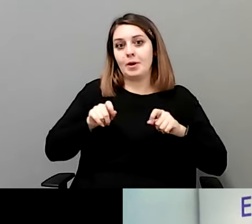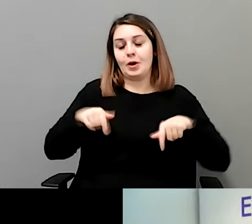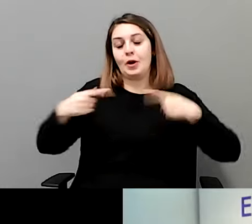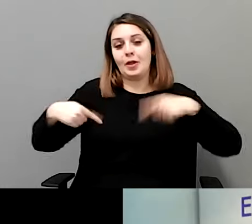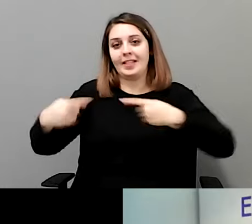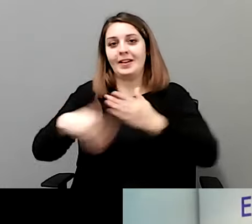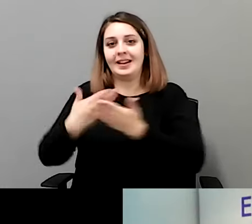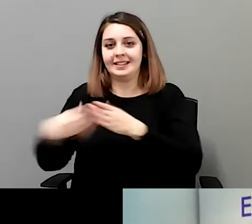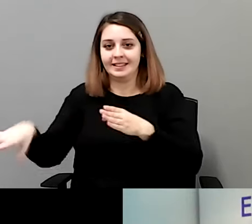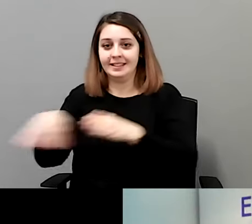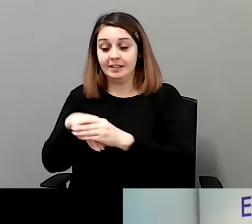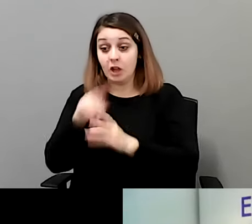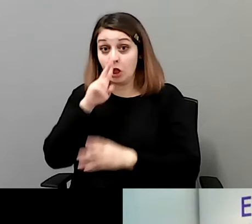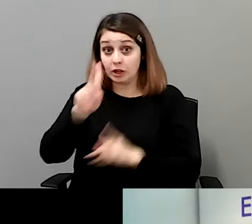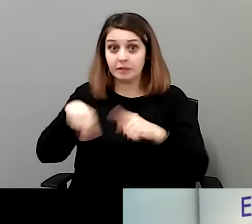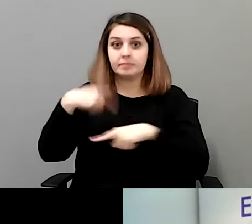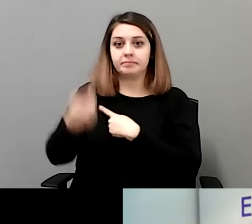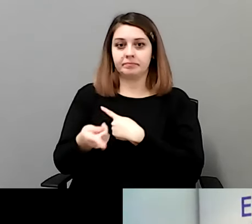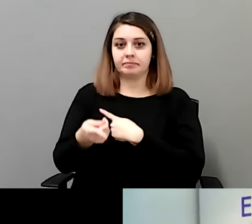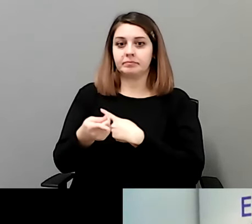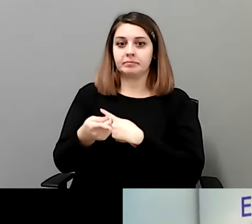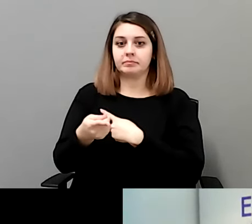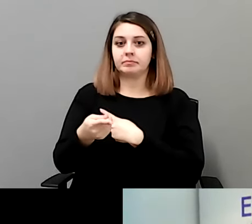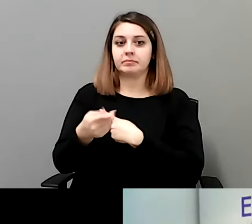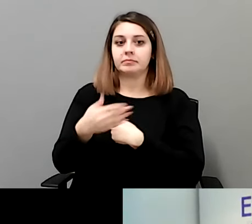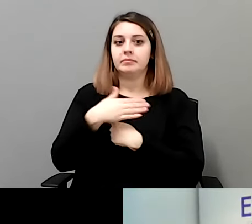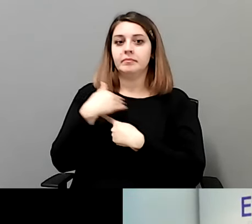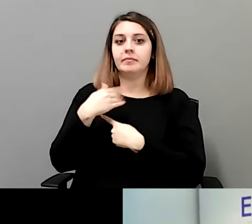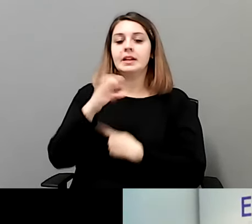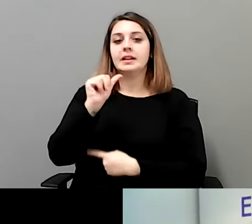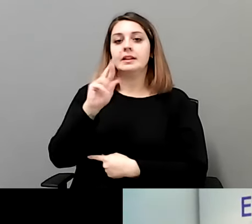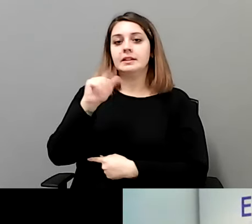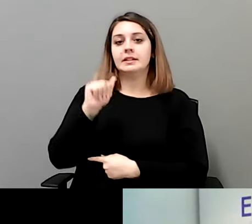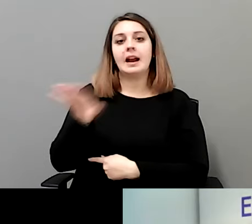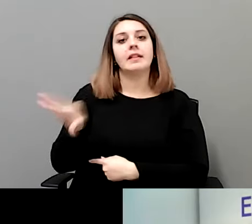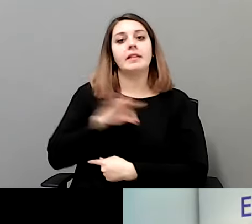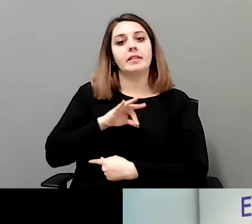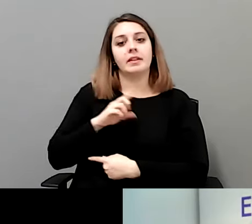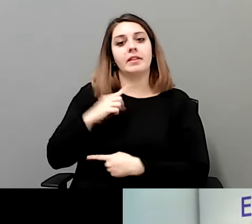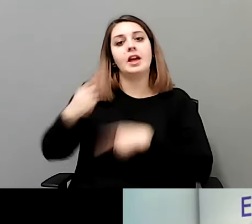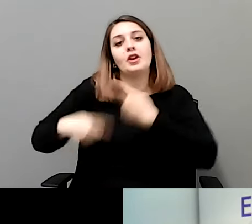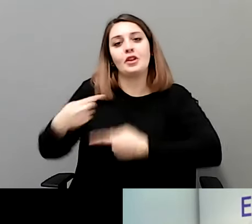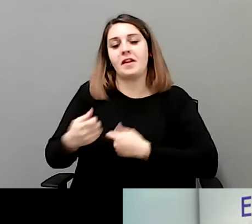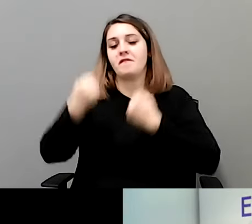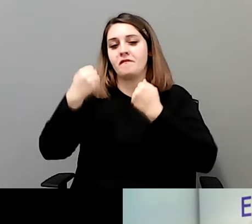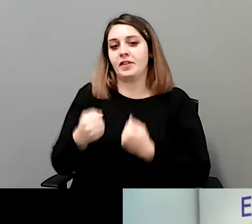2 años después, Sara decide rodar fuerte. Ambos de obligada lectura. Rocío